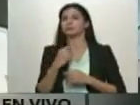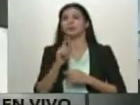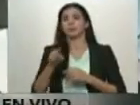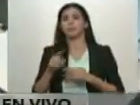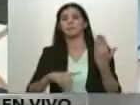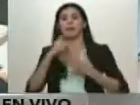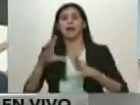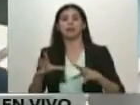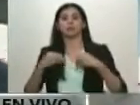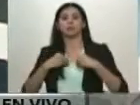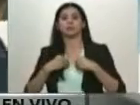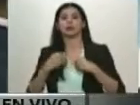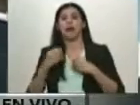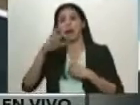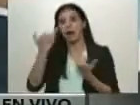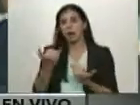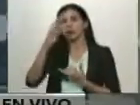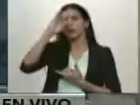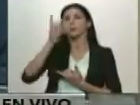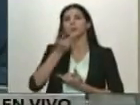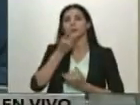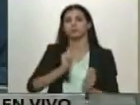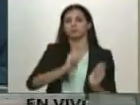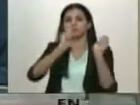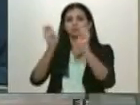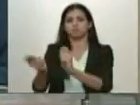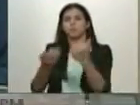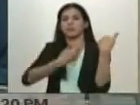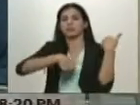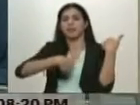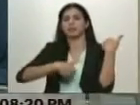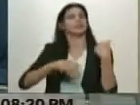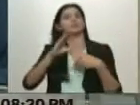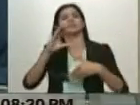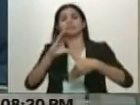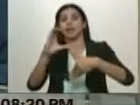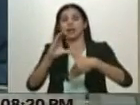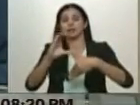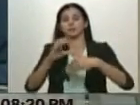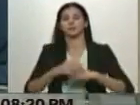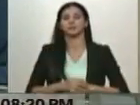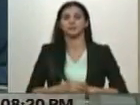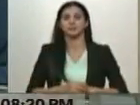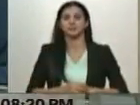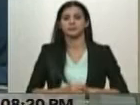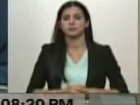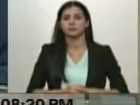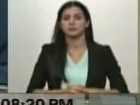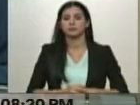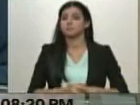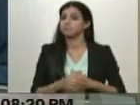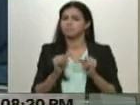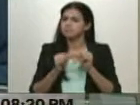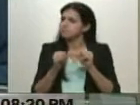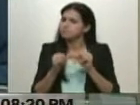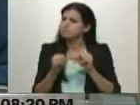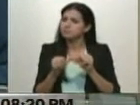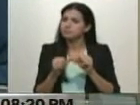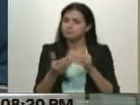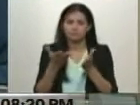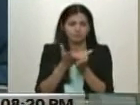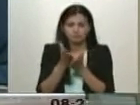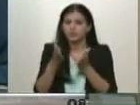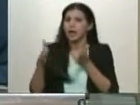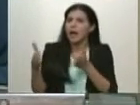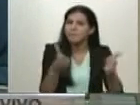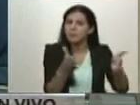República Dominicana, quien asume la presidencia de la Comunidad de Estados Latinoamericanos y Caribeños. Y bueno, seguir afirmando nuestro